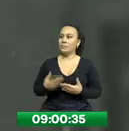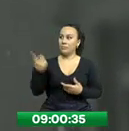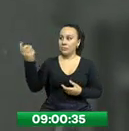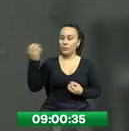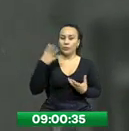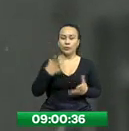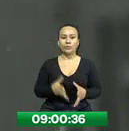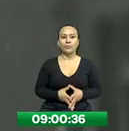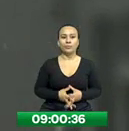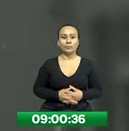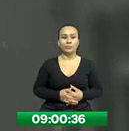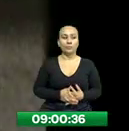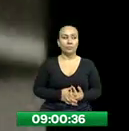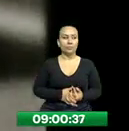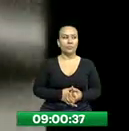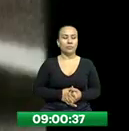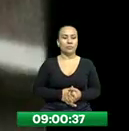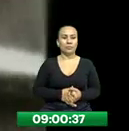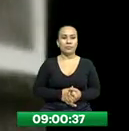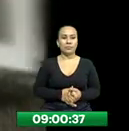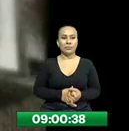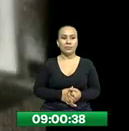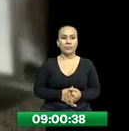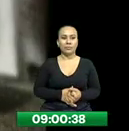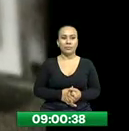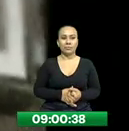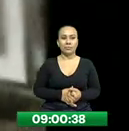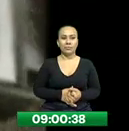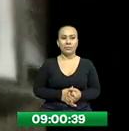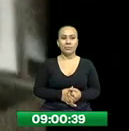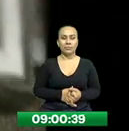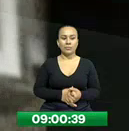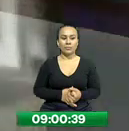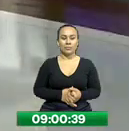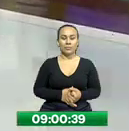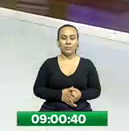Informó Carlos Julio Gurubindi. ¿Y por qué van a estar los dos ahí?